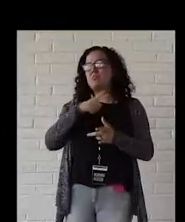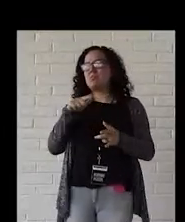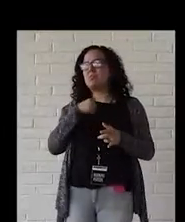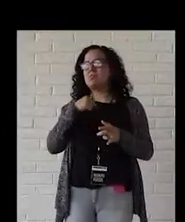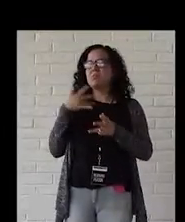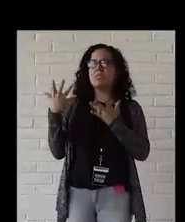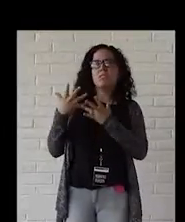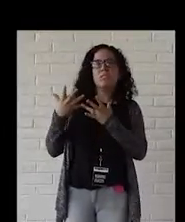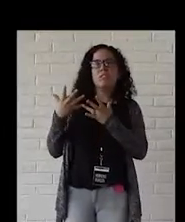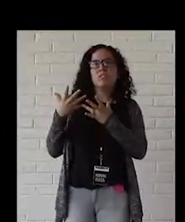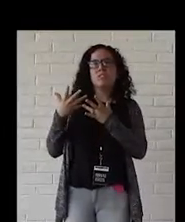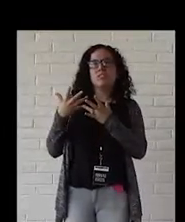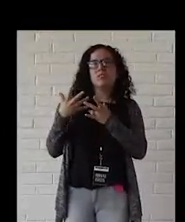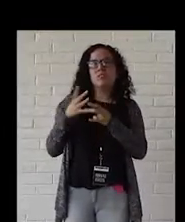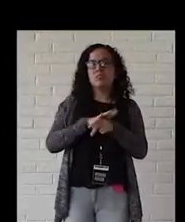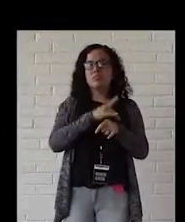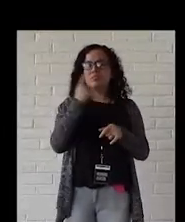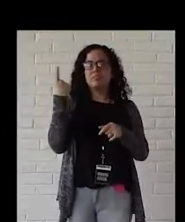en total desafío.